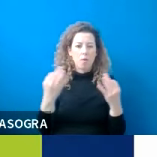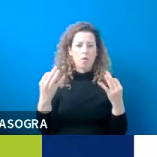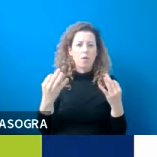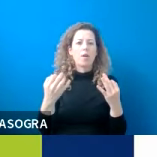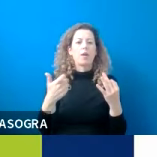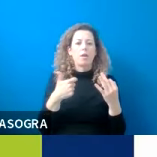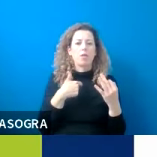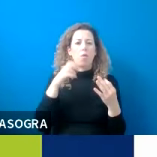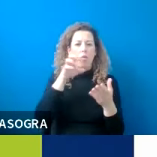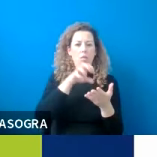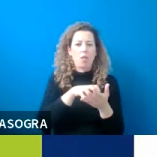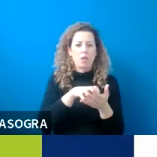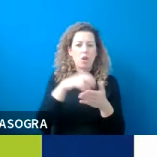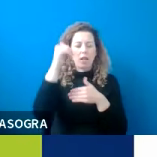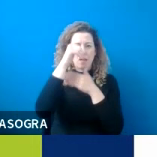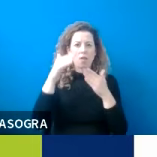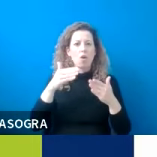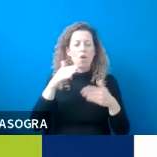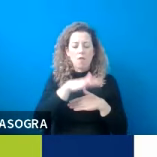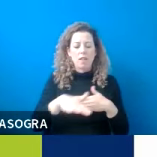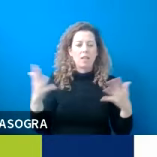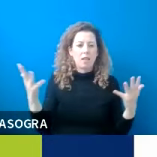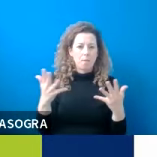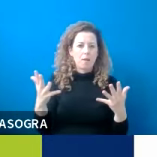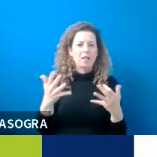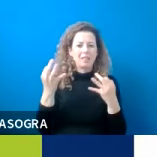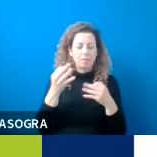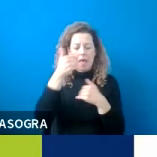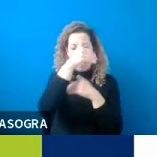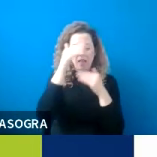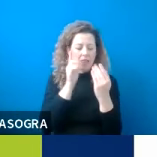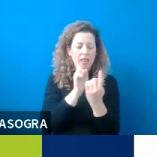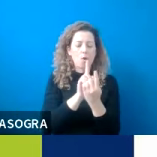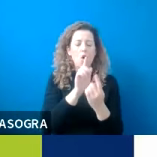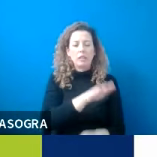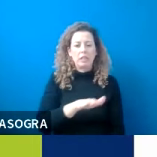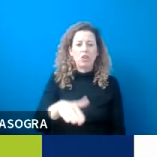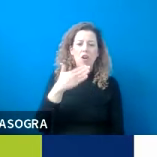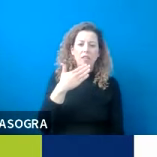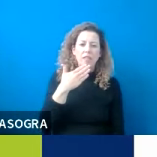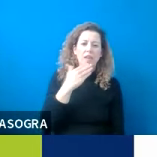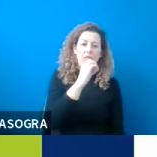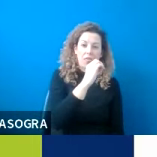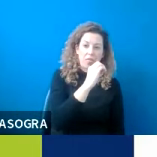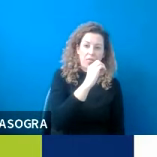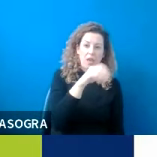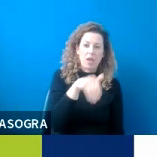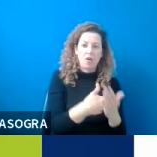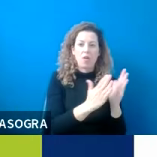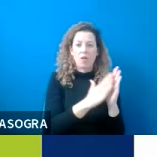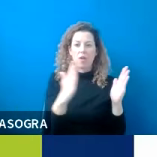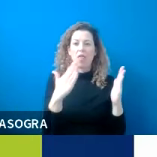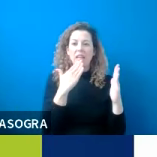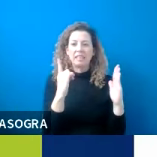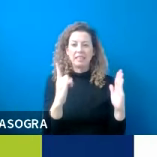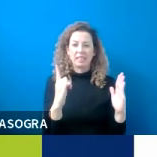centro de atención infantil temprana, son centros en que atendemos a niños de edades comprendidas entre 0 y 6 años y